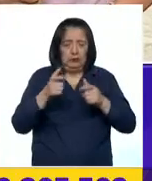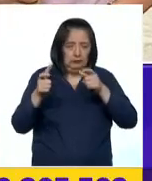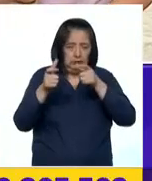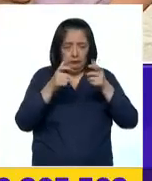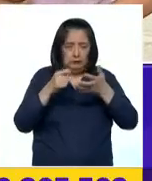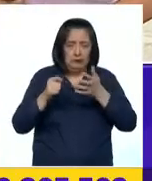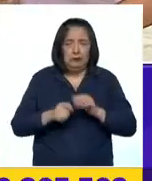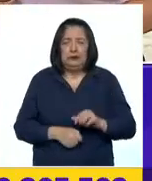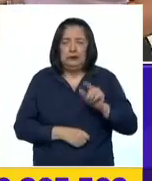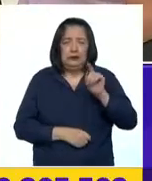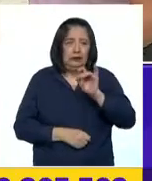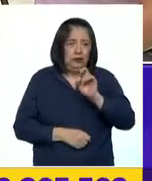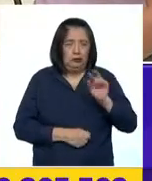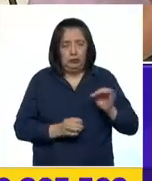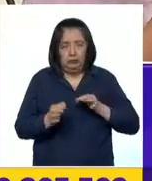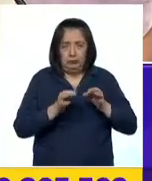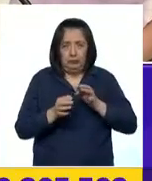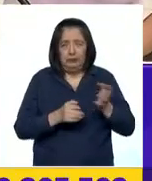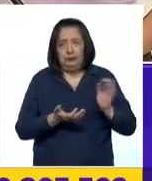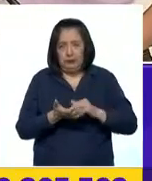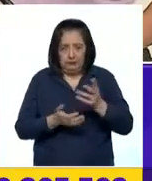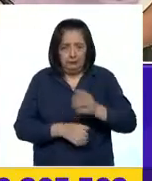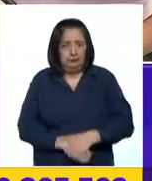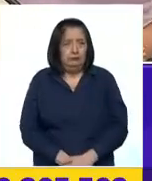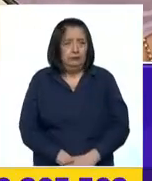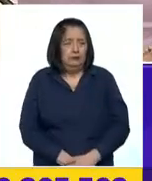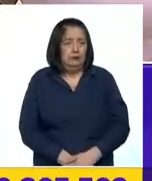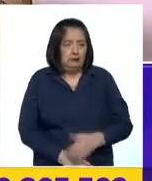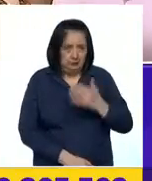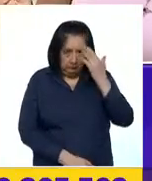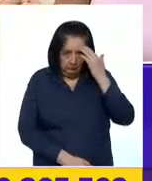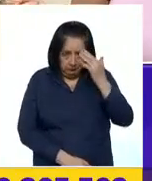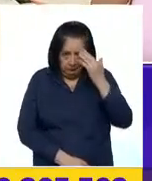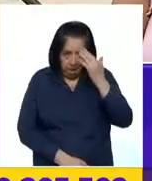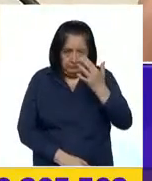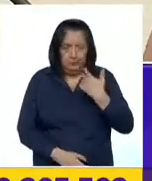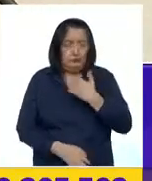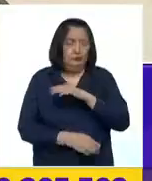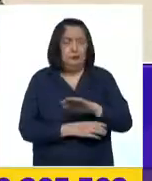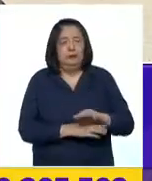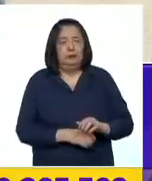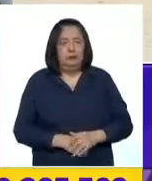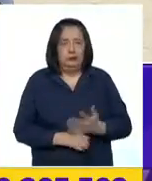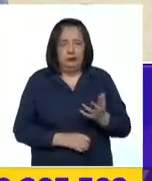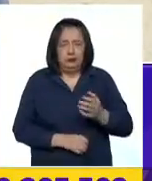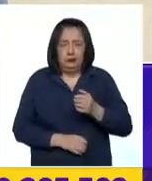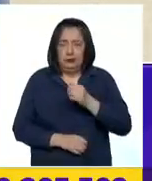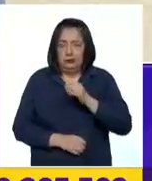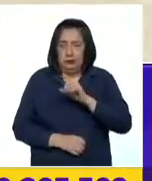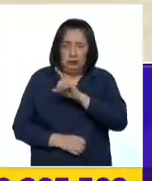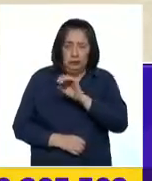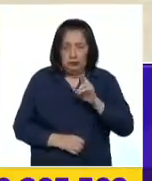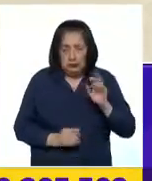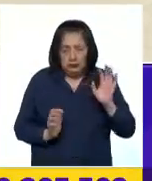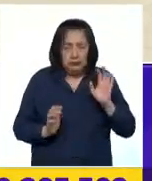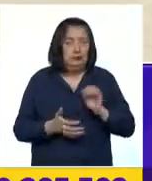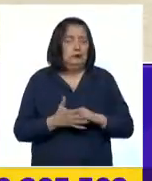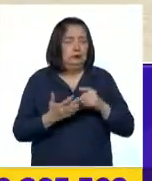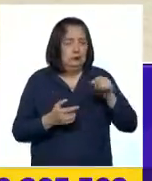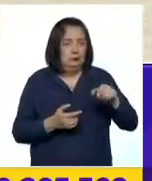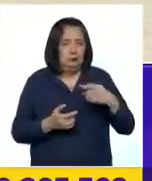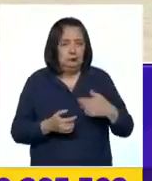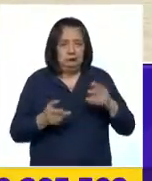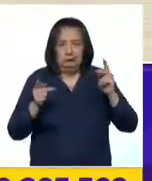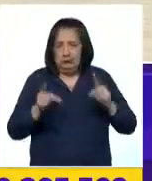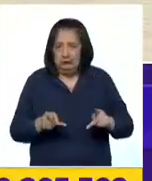el señor Tenorio, que nos va a dar más detalles. Lo escuchamos. Sí, ¿qué tal? Muy buenas tardes, Lorena. ¿Qué tal? En realidad,